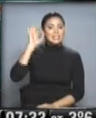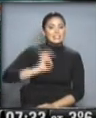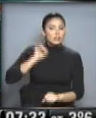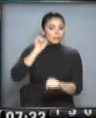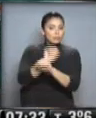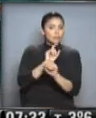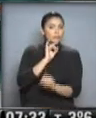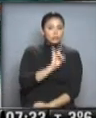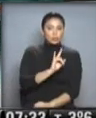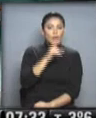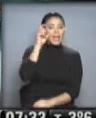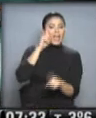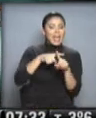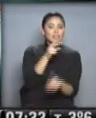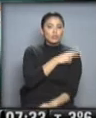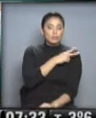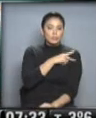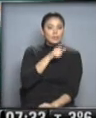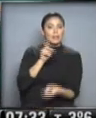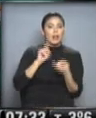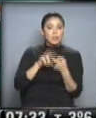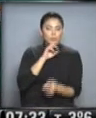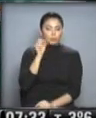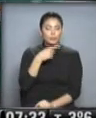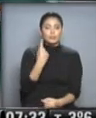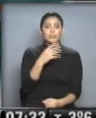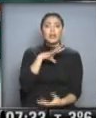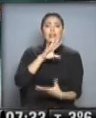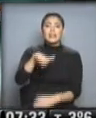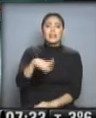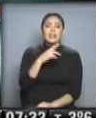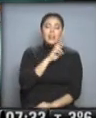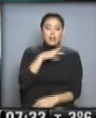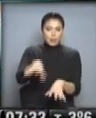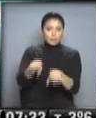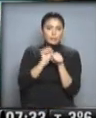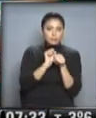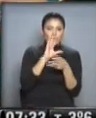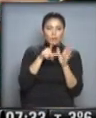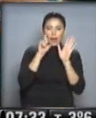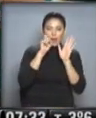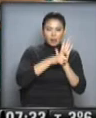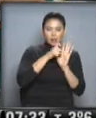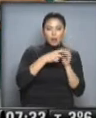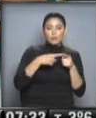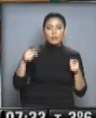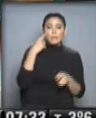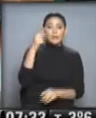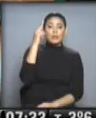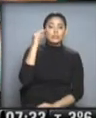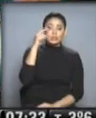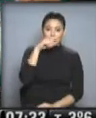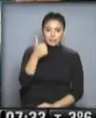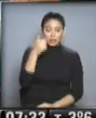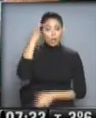un ex subcomisario y a su esposa por la apropiación ilegal de una niña durante el cautiverio de su madre en 1976.